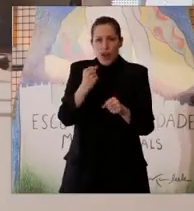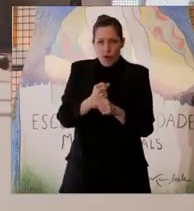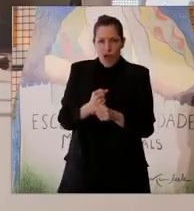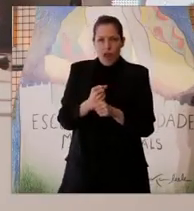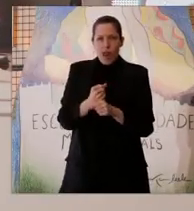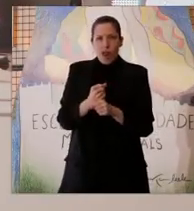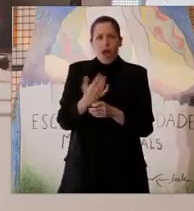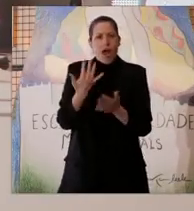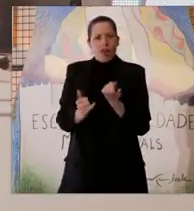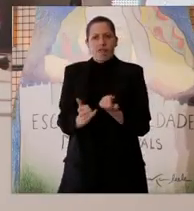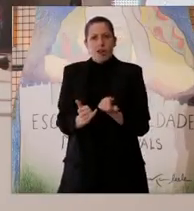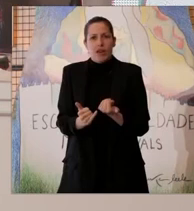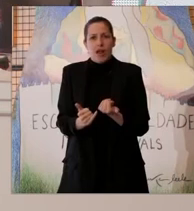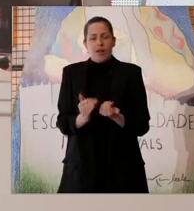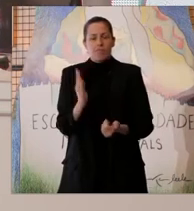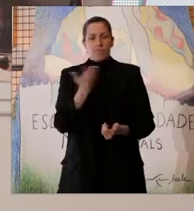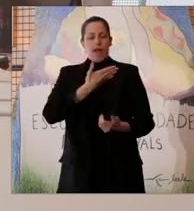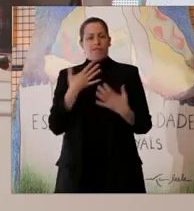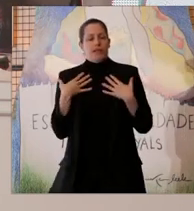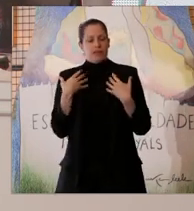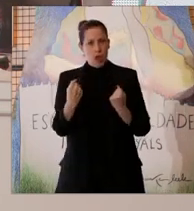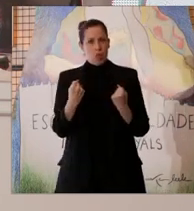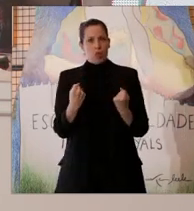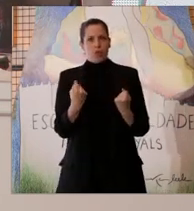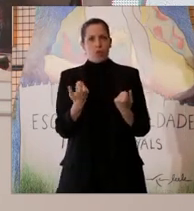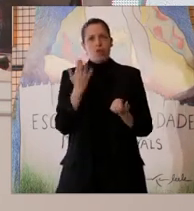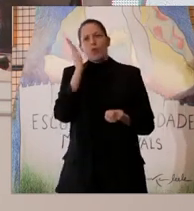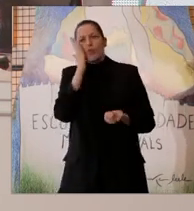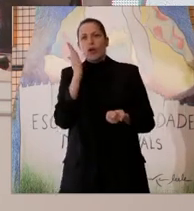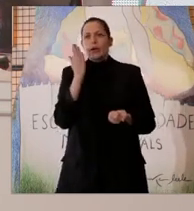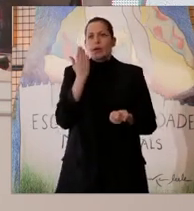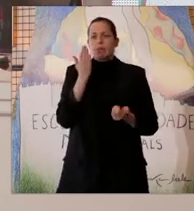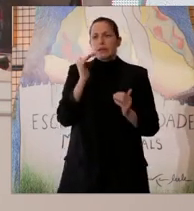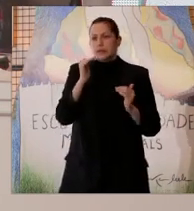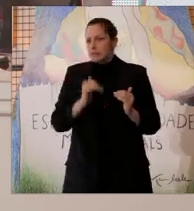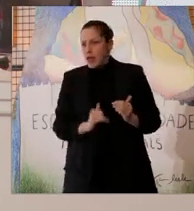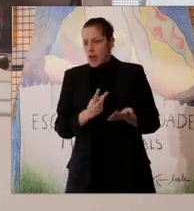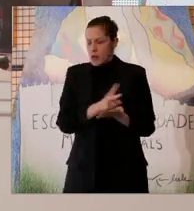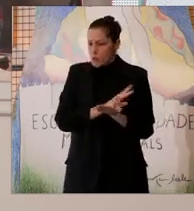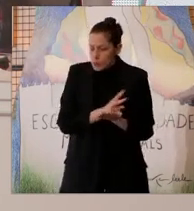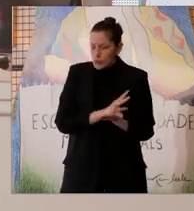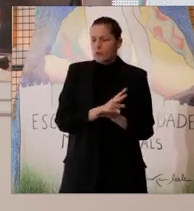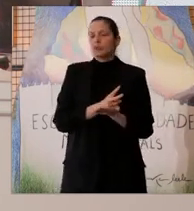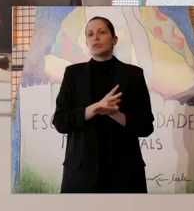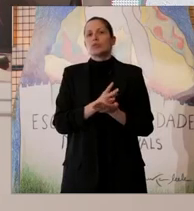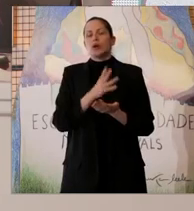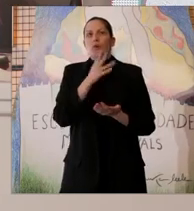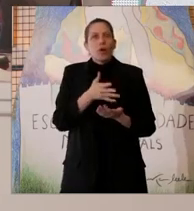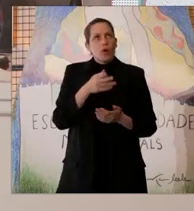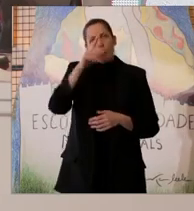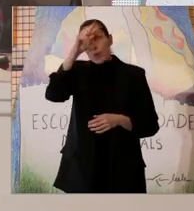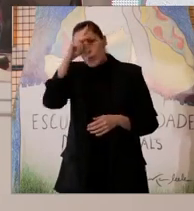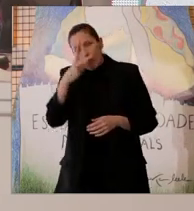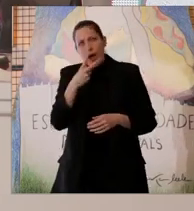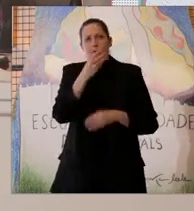conlleva y no es ninguna broma no dormir menos estresarte más estar siempre preocupada por qué cuestiones estás